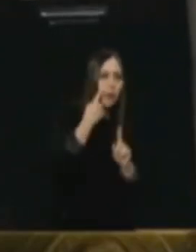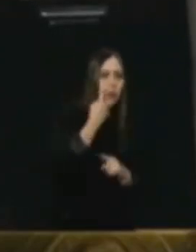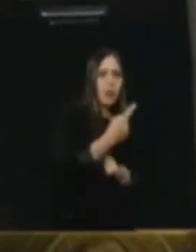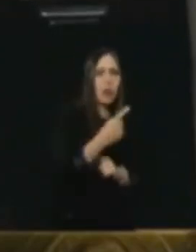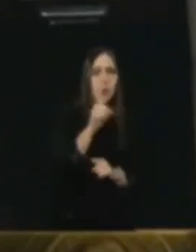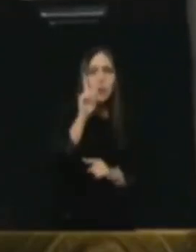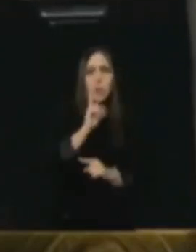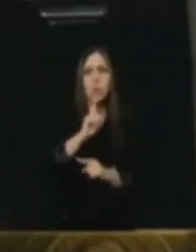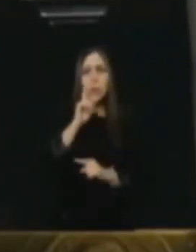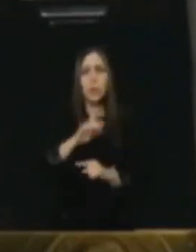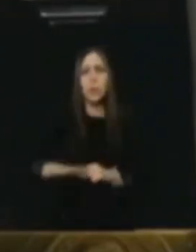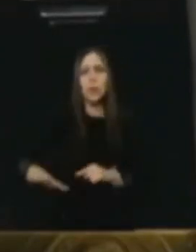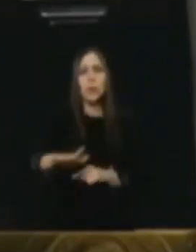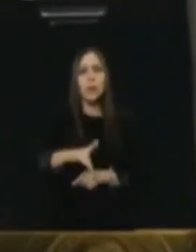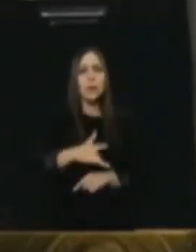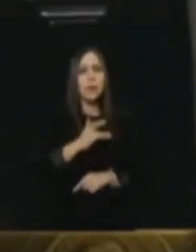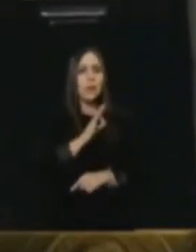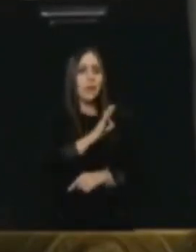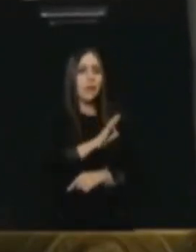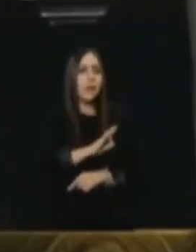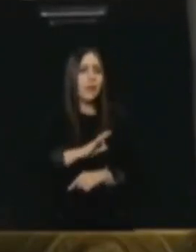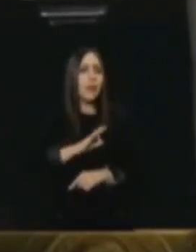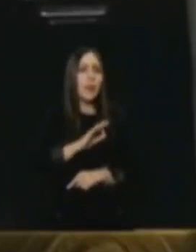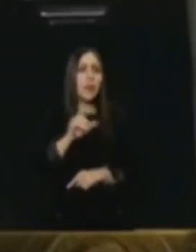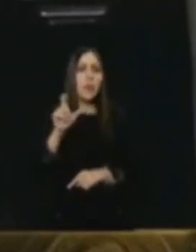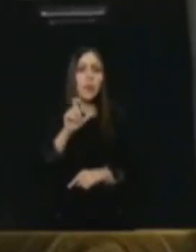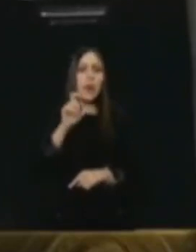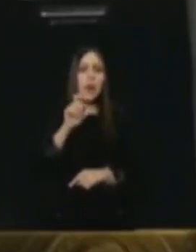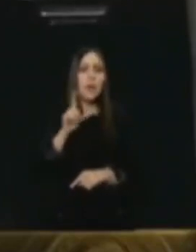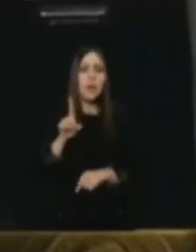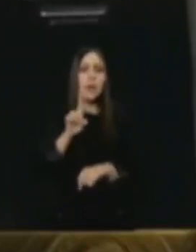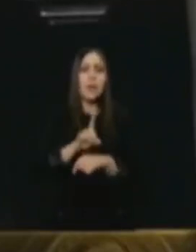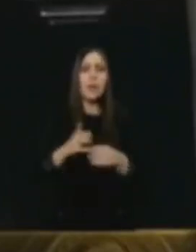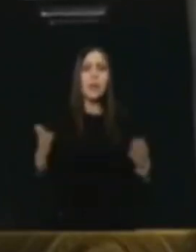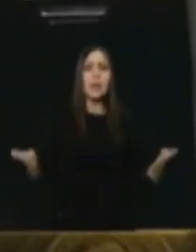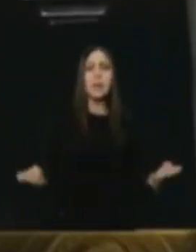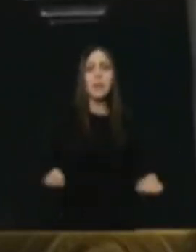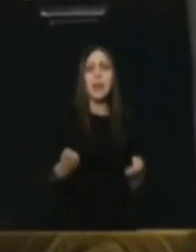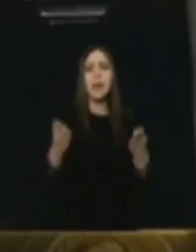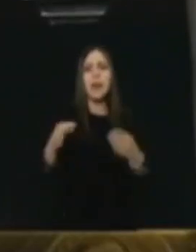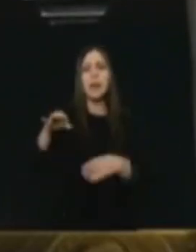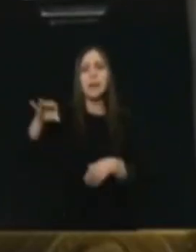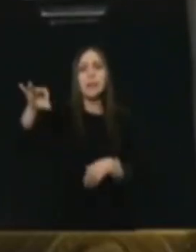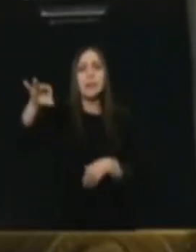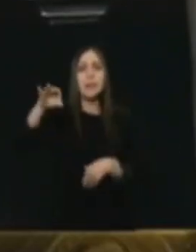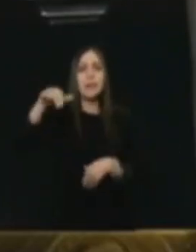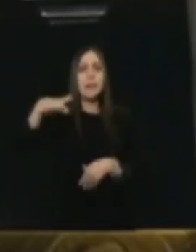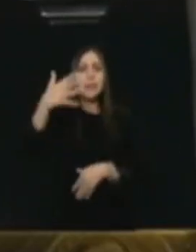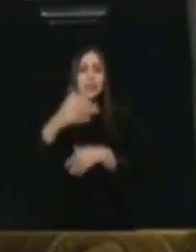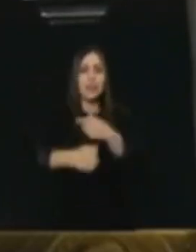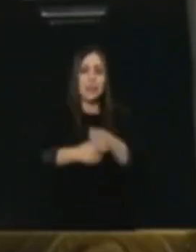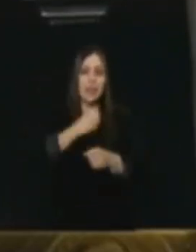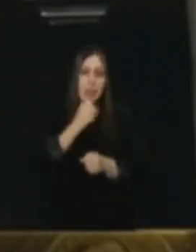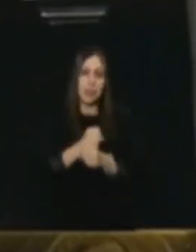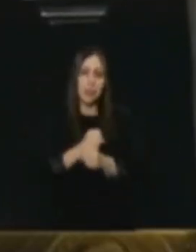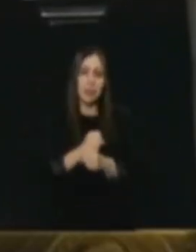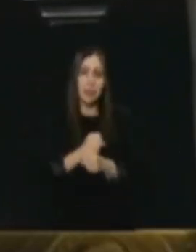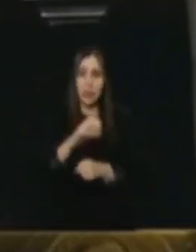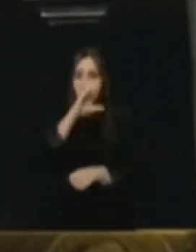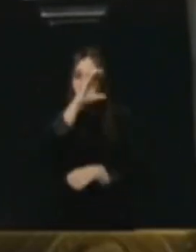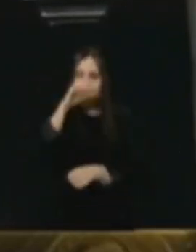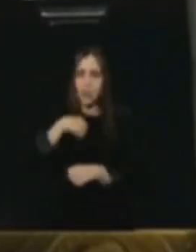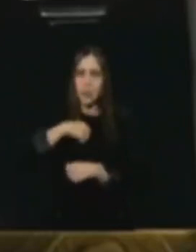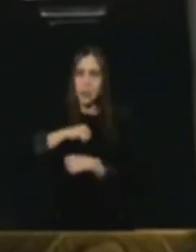felices en su baile de 15 años. Esas fotografías las atesoré, como atesoré